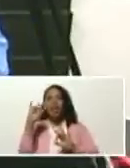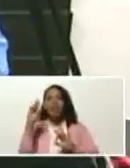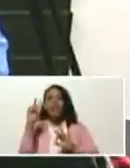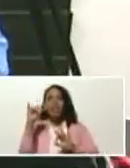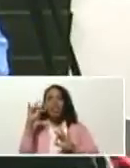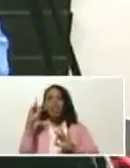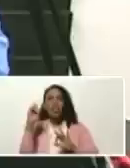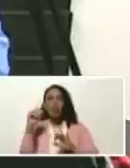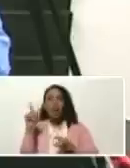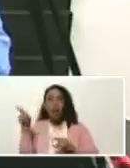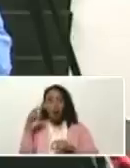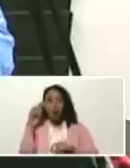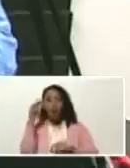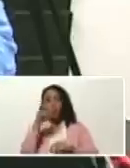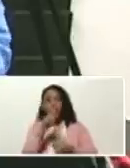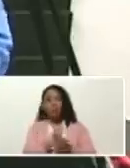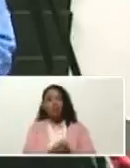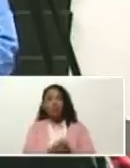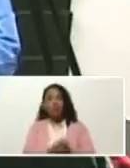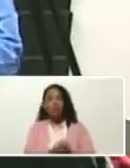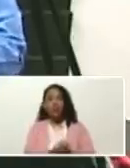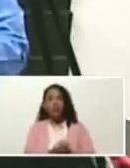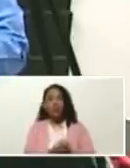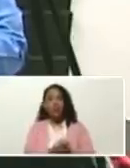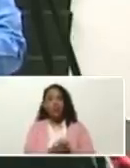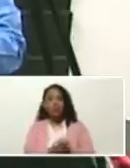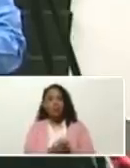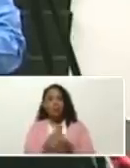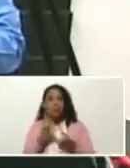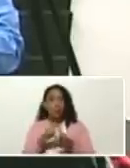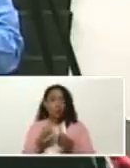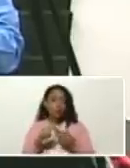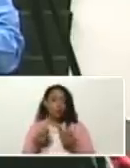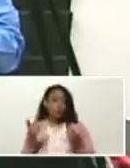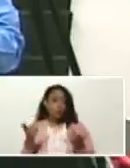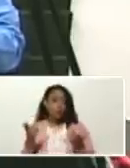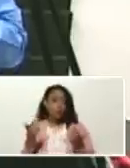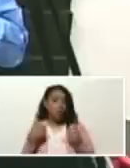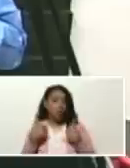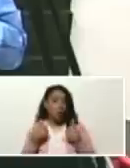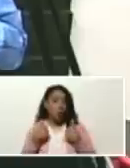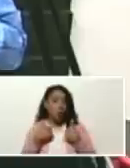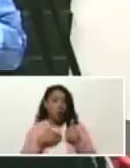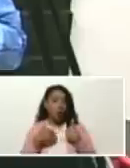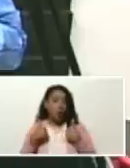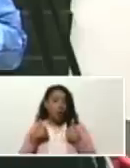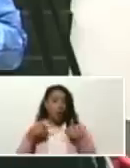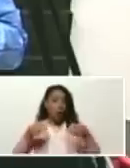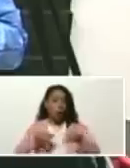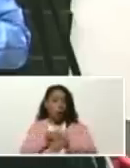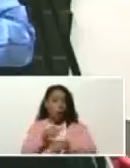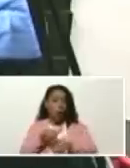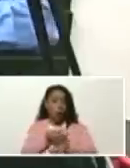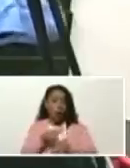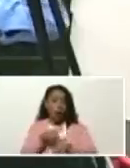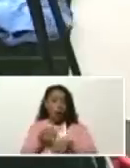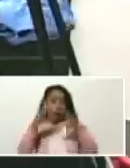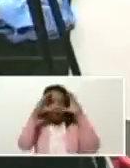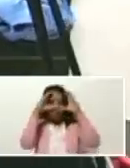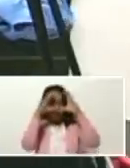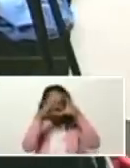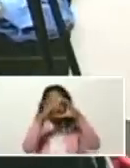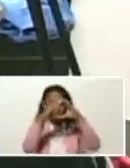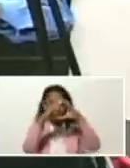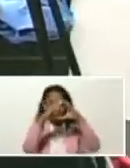se lo ha visto Entonces yo le dedico horas en